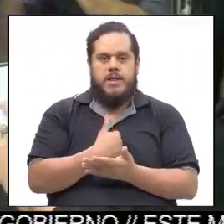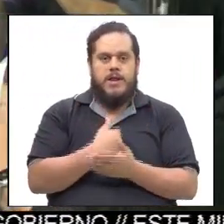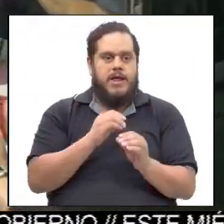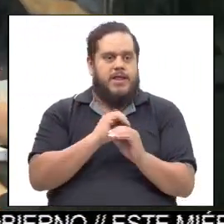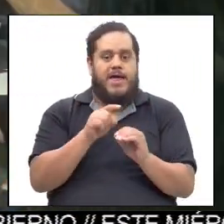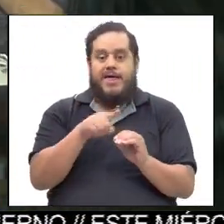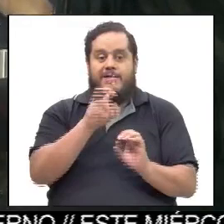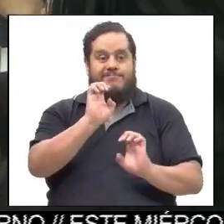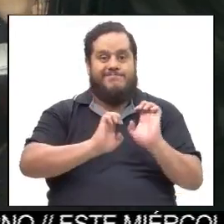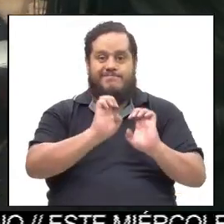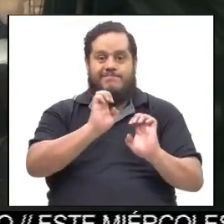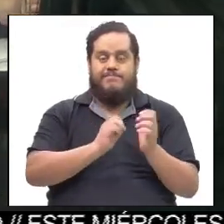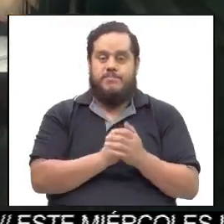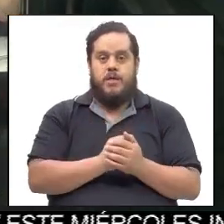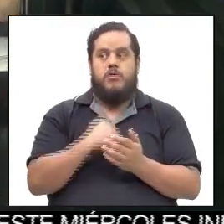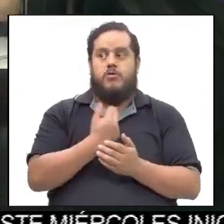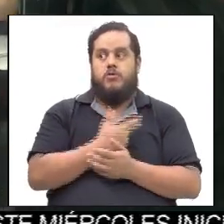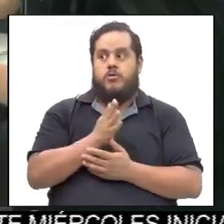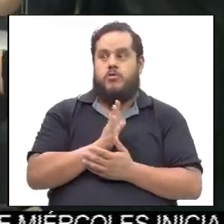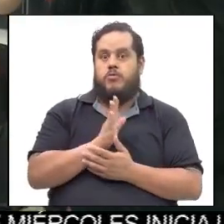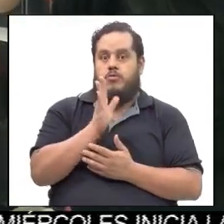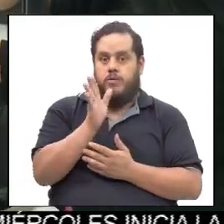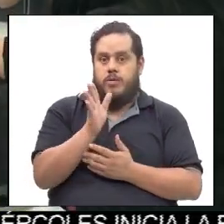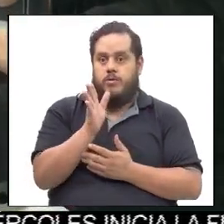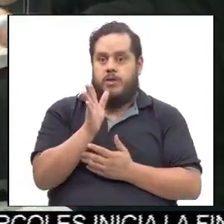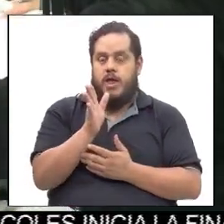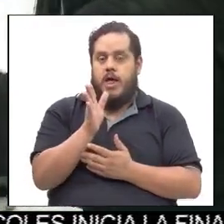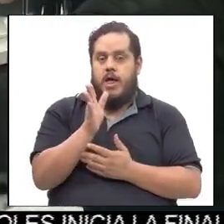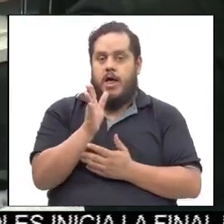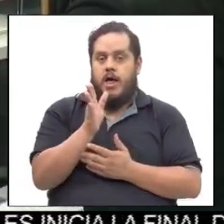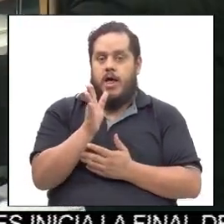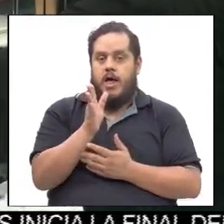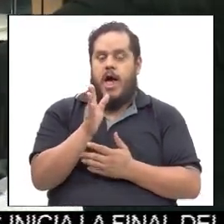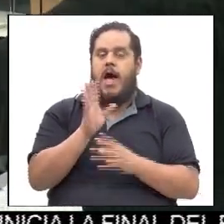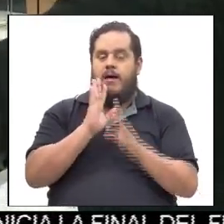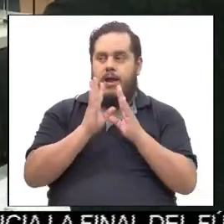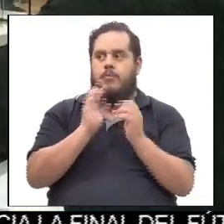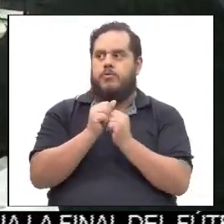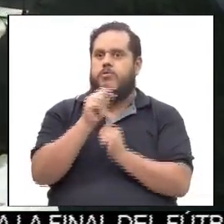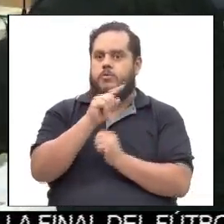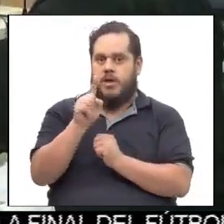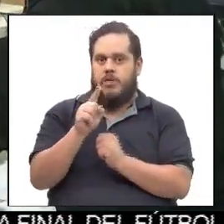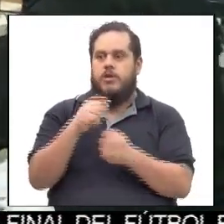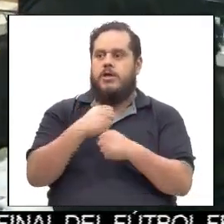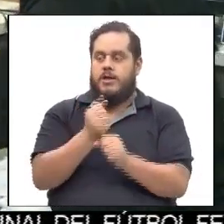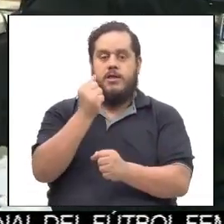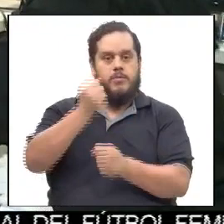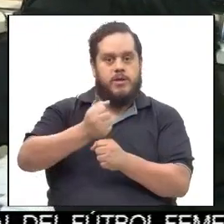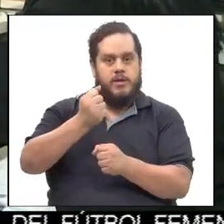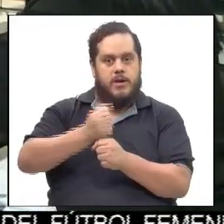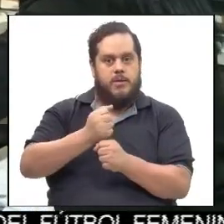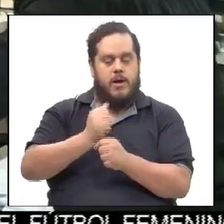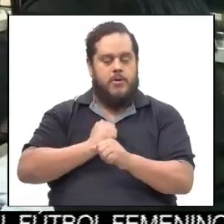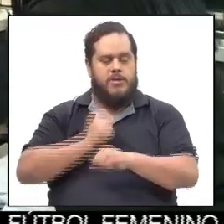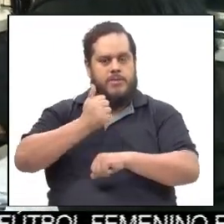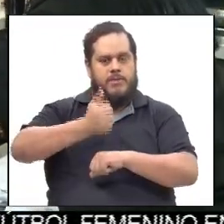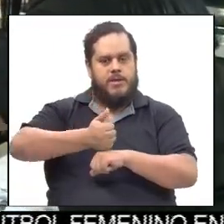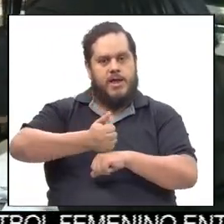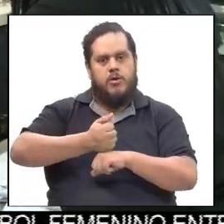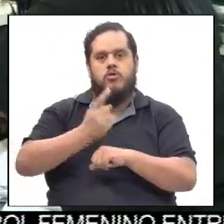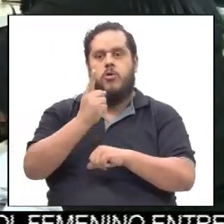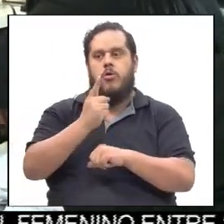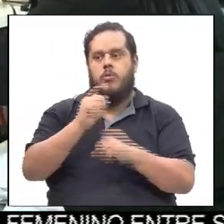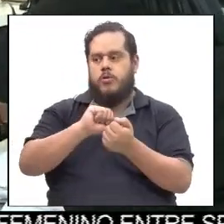avalado. Nosotros fuimos a la Unión Europea, conversamos con ellos, hicimos el trabajo de plantearles a ellos una